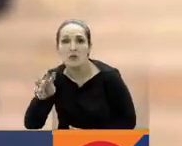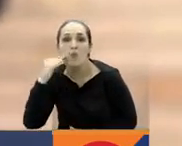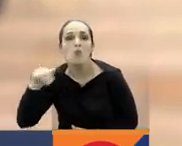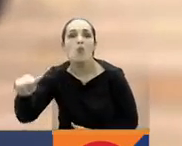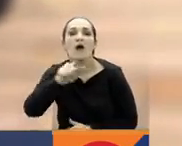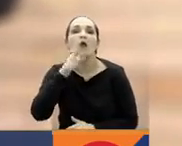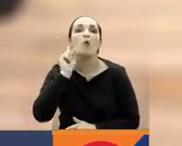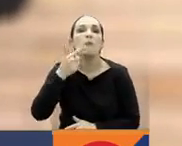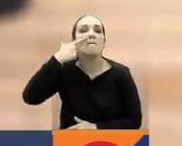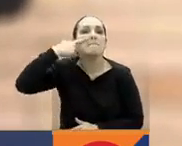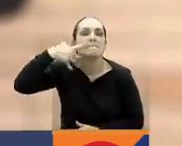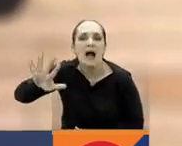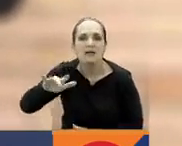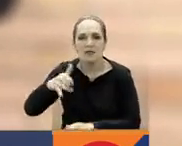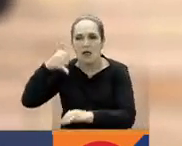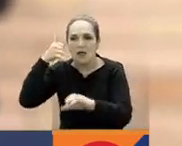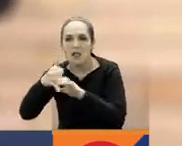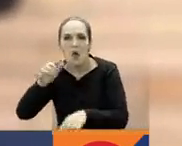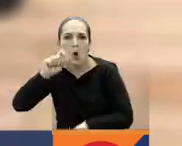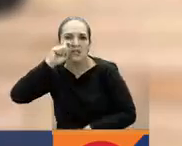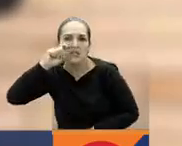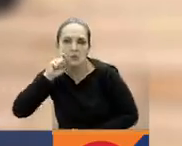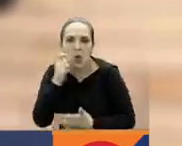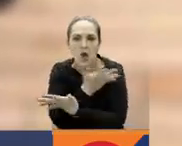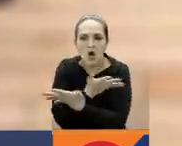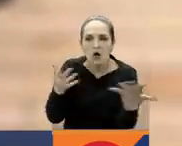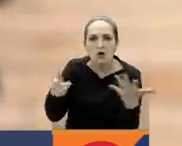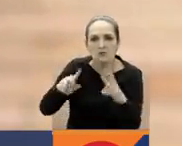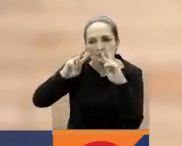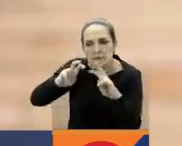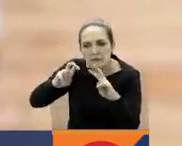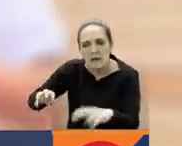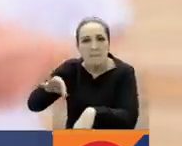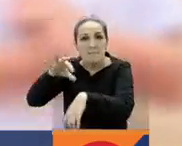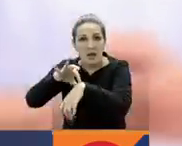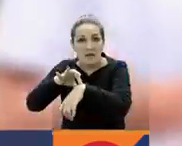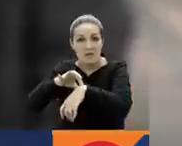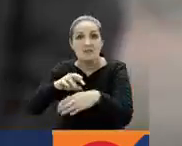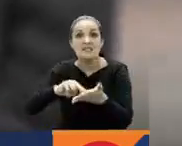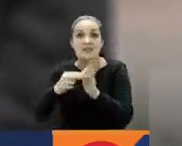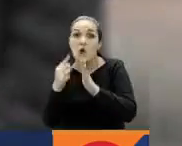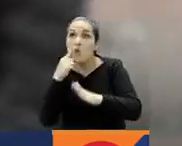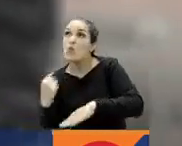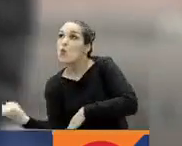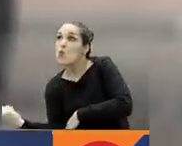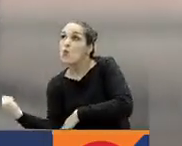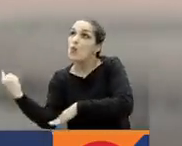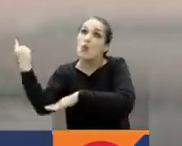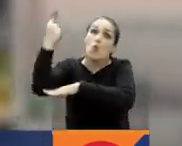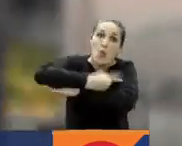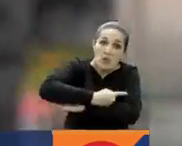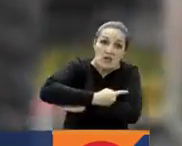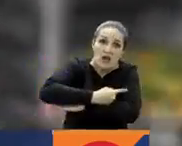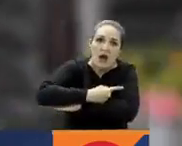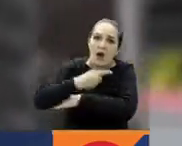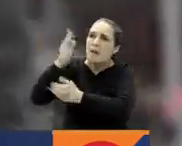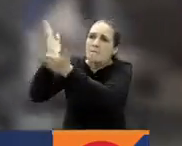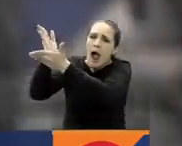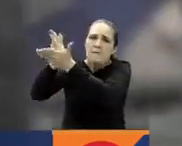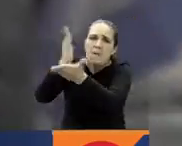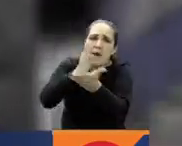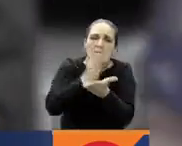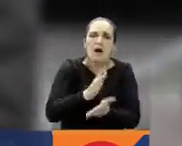y según estos datos en promedio cada 24 horas 51.5 niñas y adolescentes son víctimas